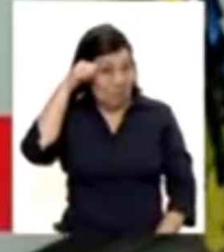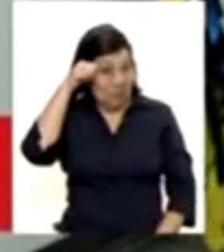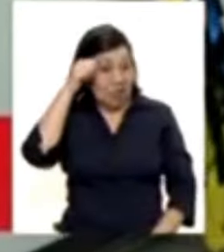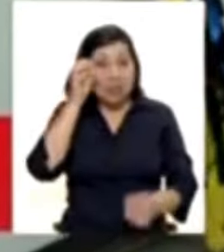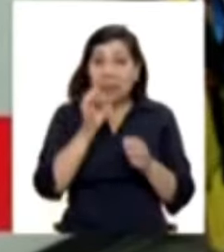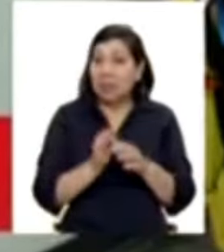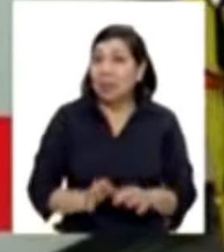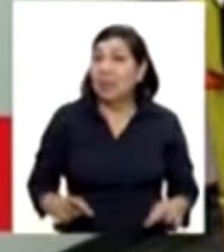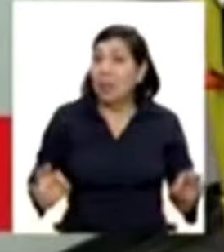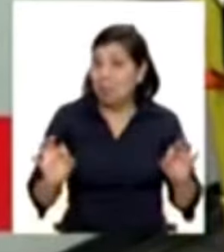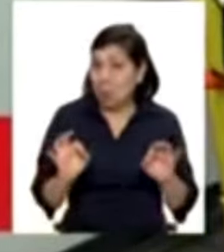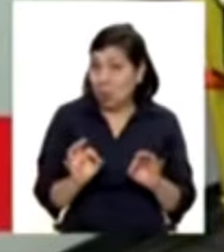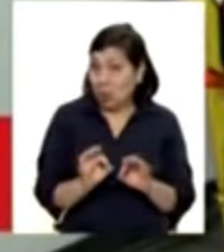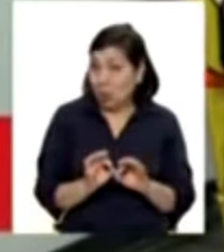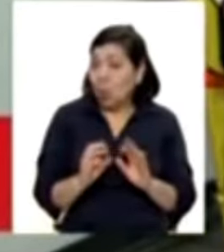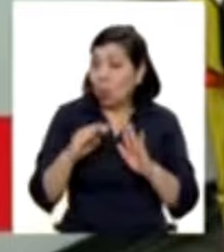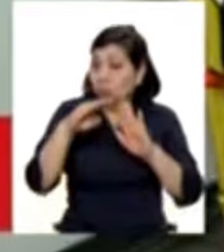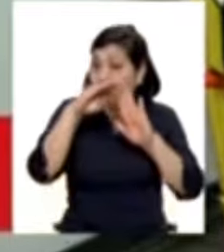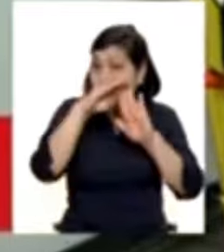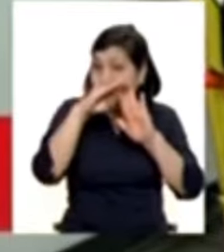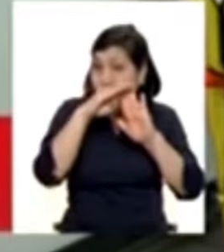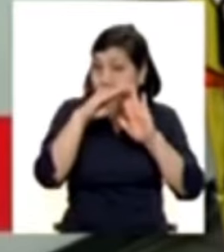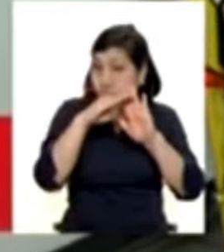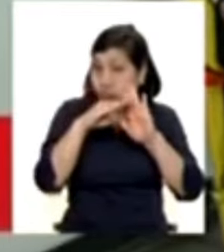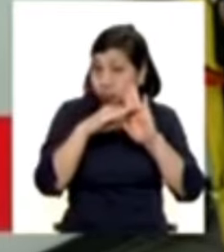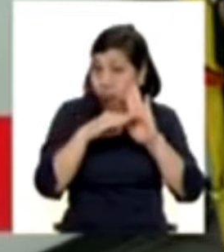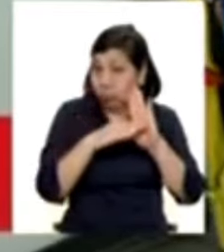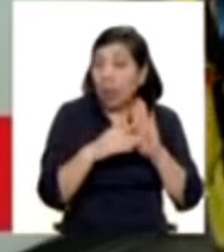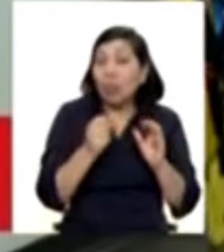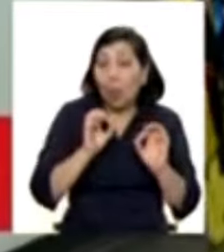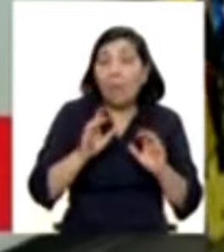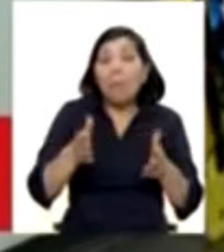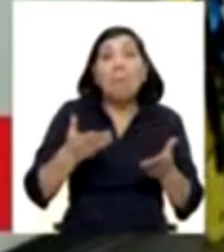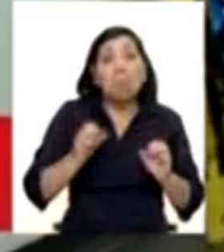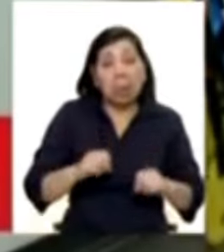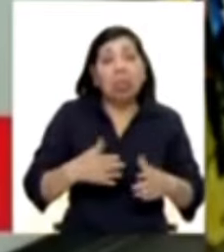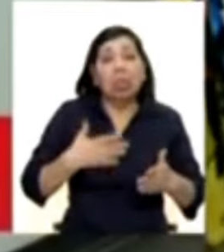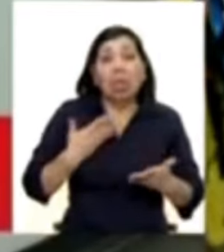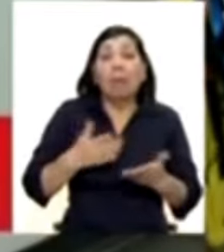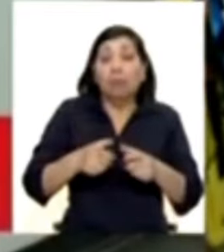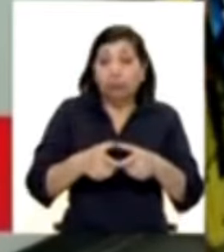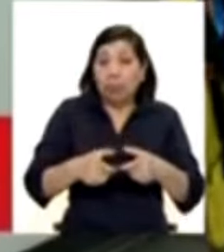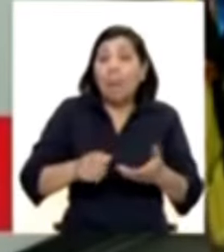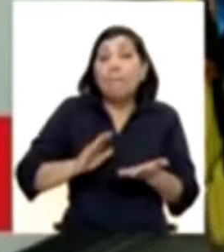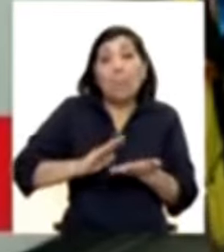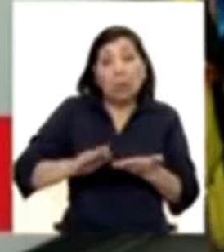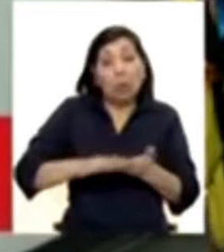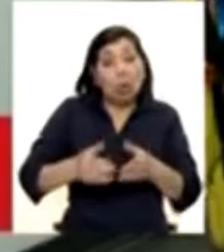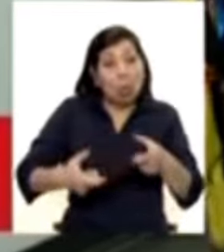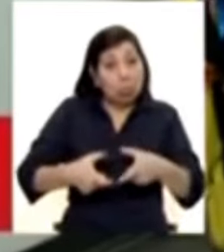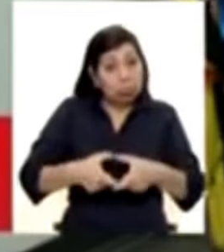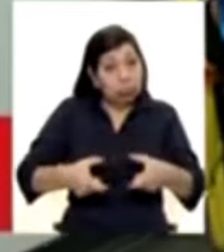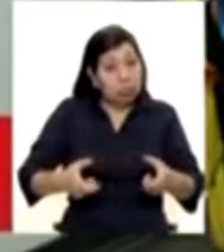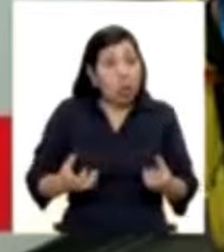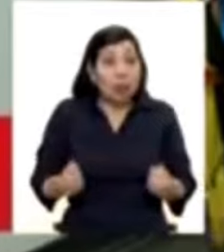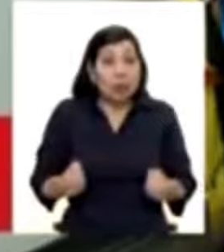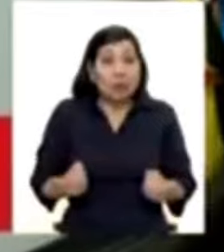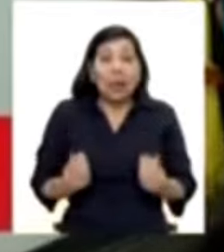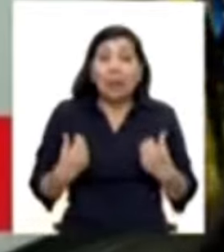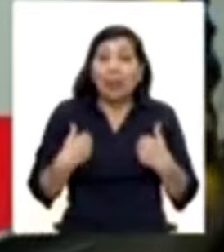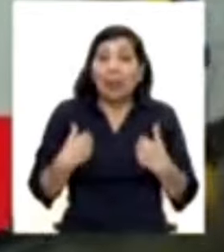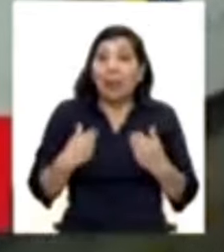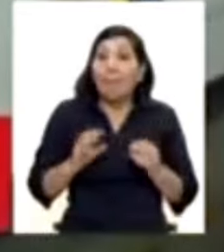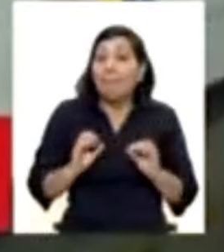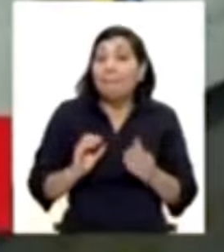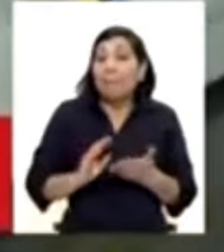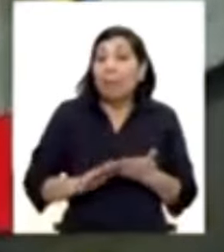que es importantísimo cumplir todos los requisitos para obtener una licencia de conducir, porque eso implica principalmente el evitar tener